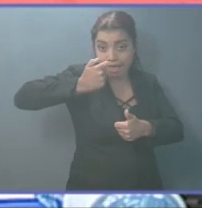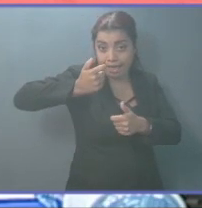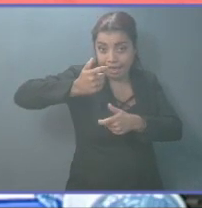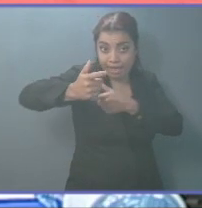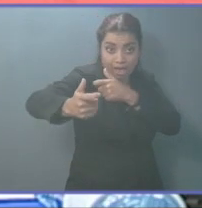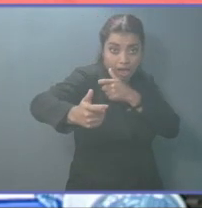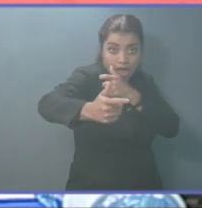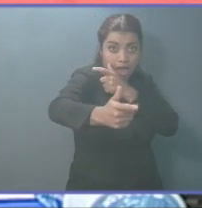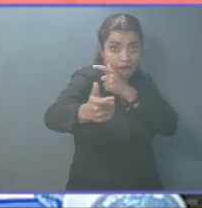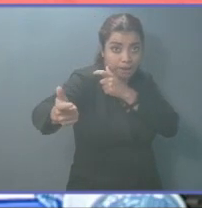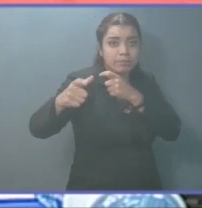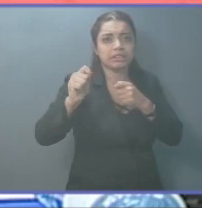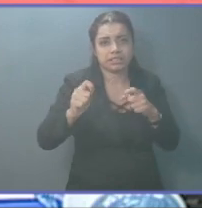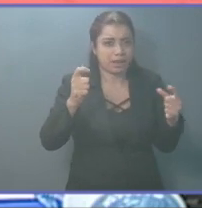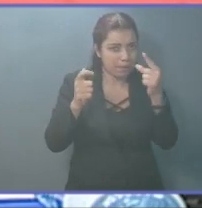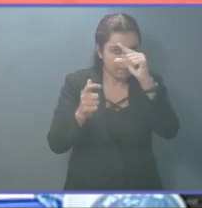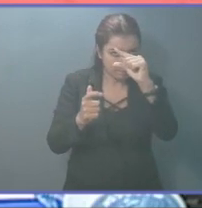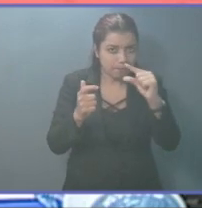tenían balas,